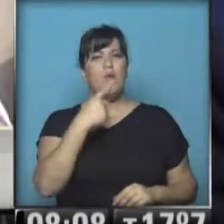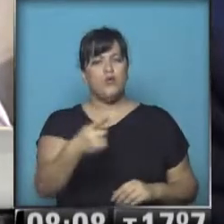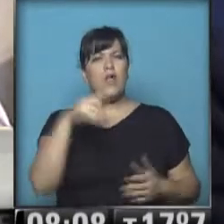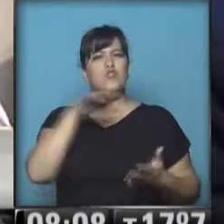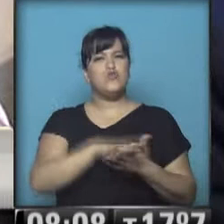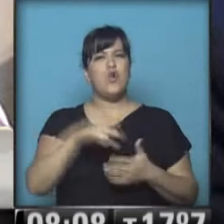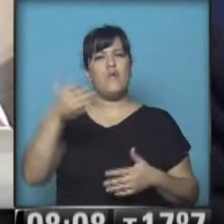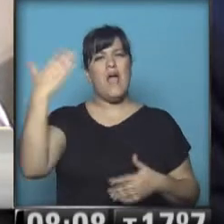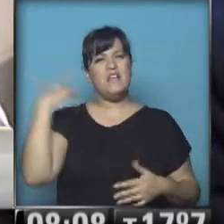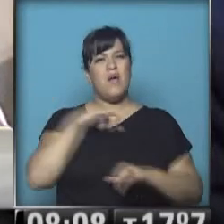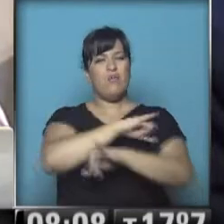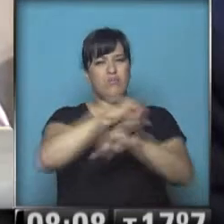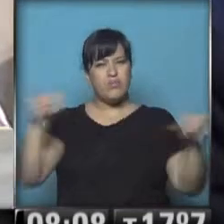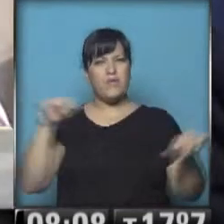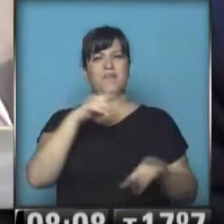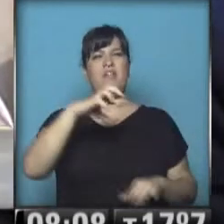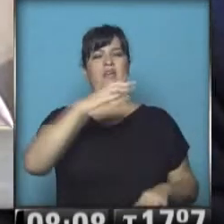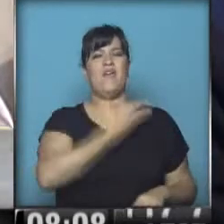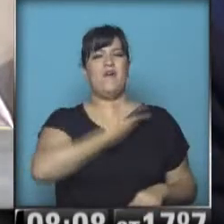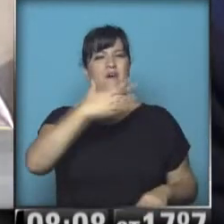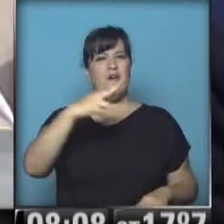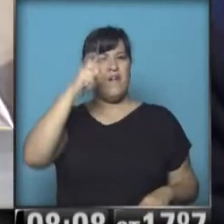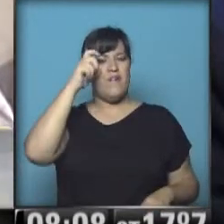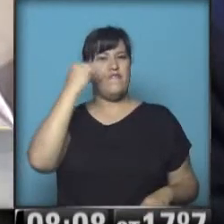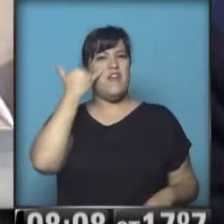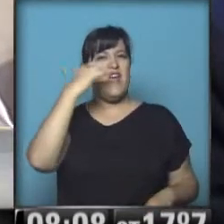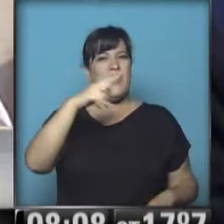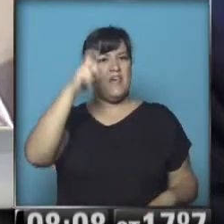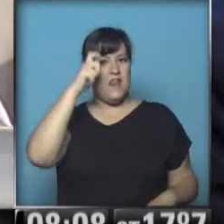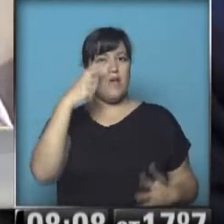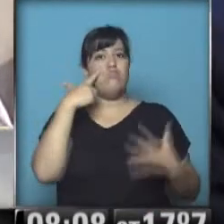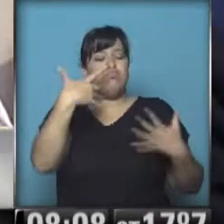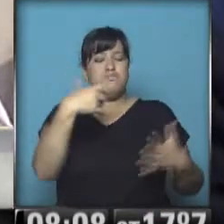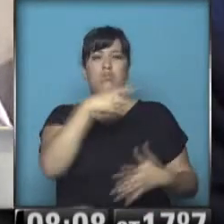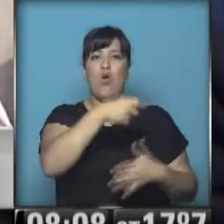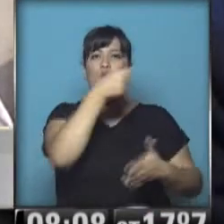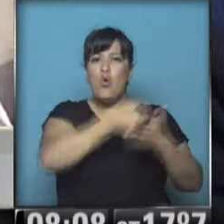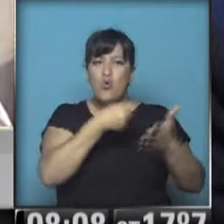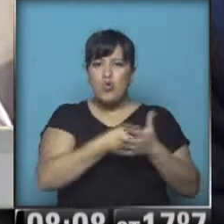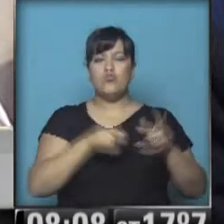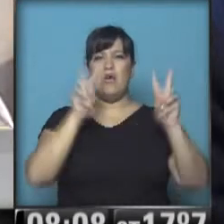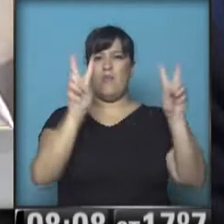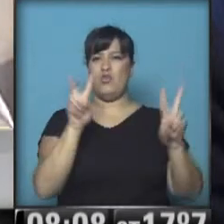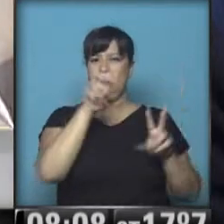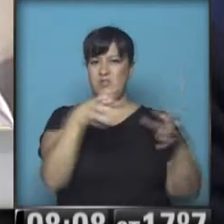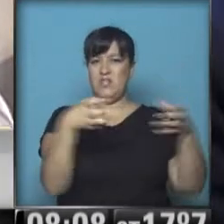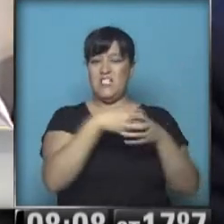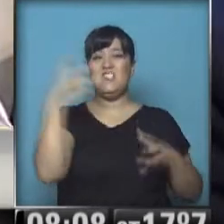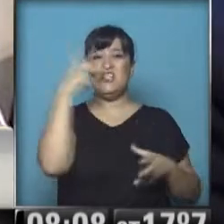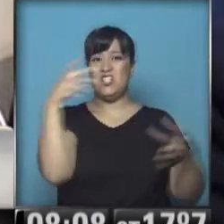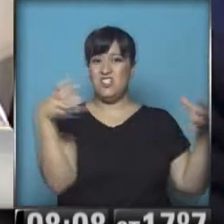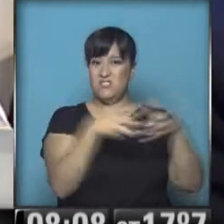declaraciones de ayer de alex freyre un reconocido militante del kirchnerismo y además